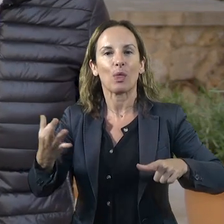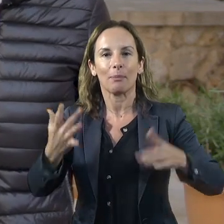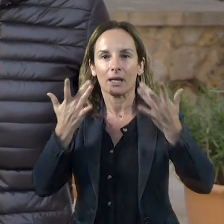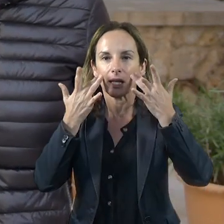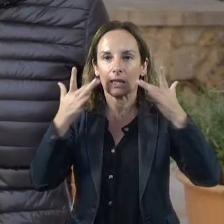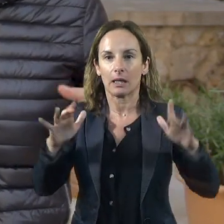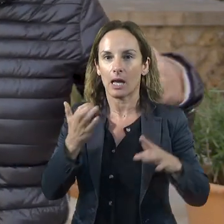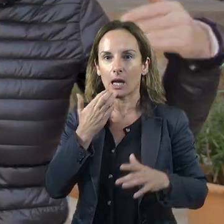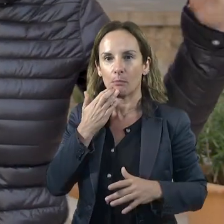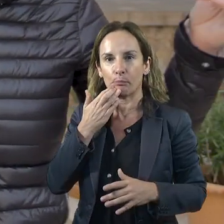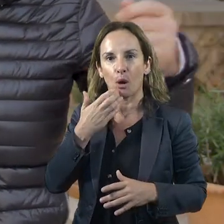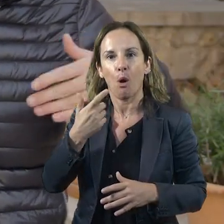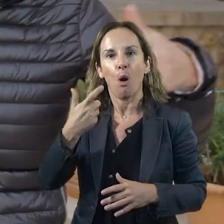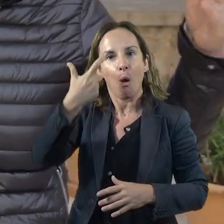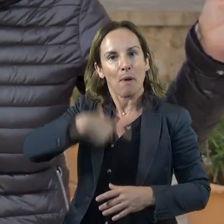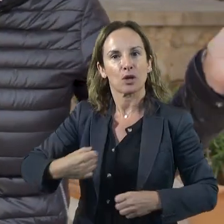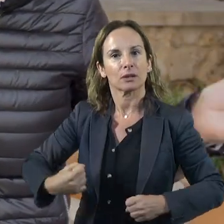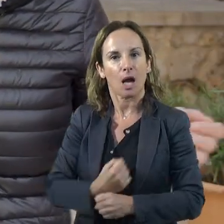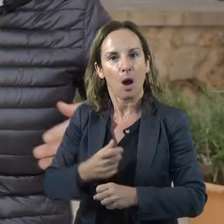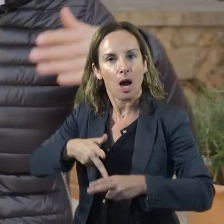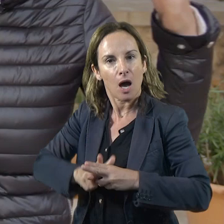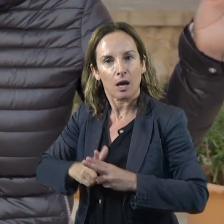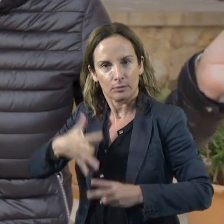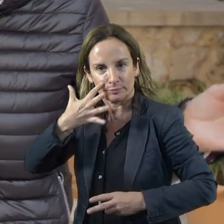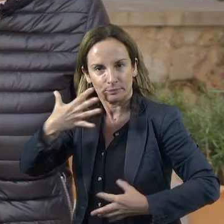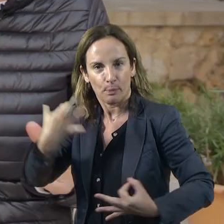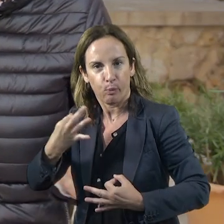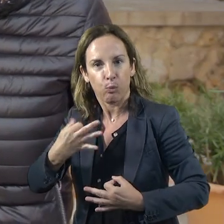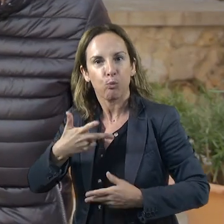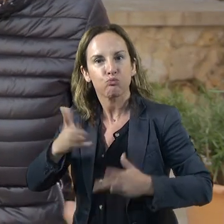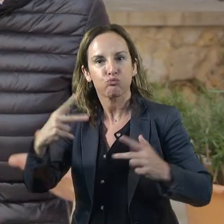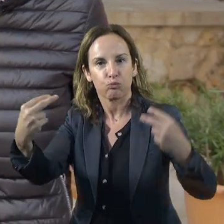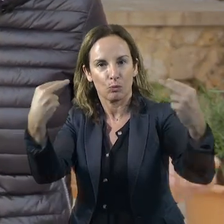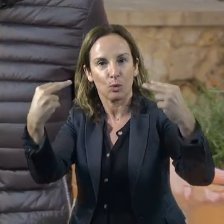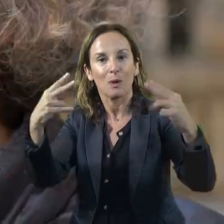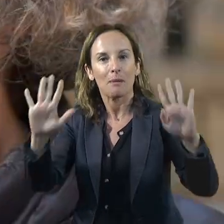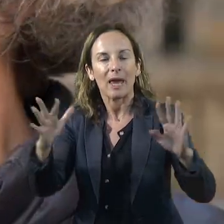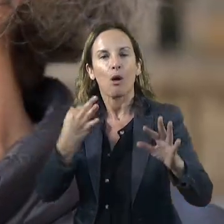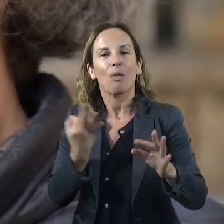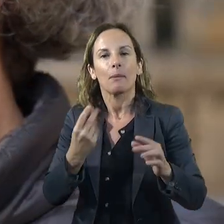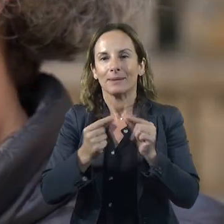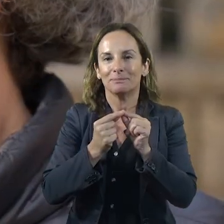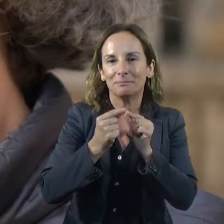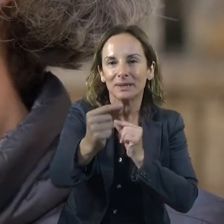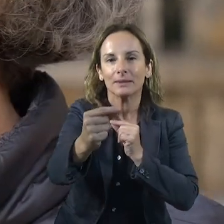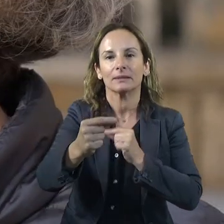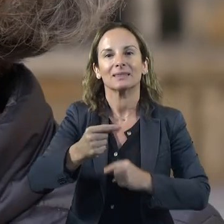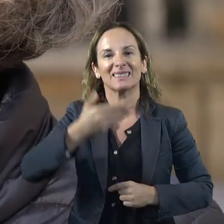y si hay una persona con una herramienta, pues tiene que haber no sé cuántos metros de distancia y no sé cuánta cristalera de no sé qué grosor para que no te